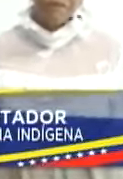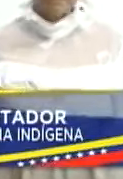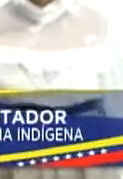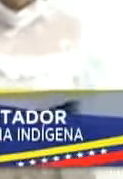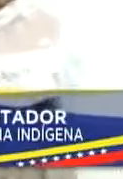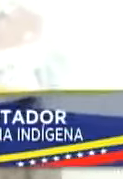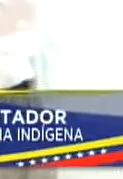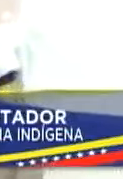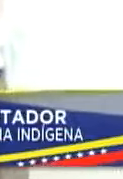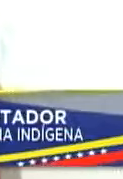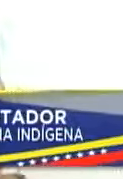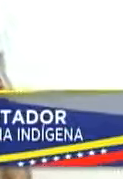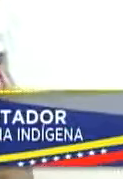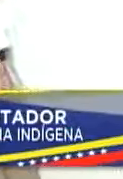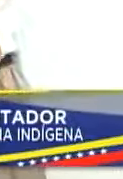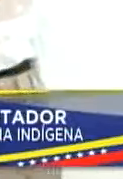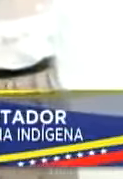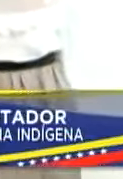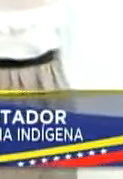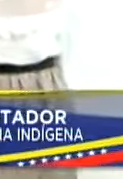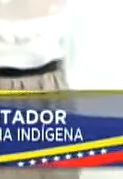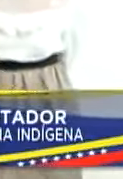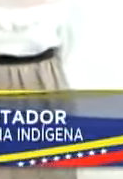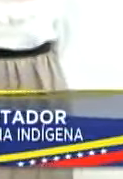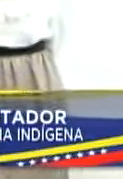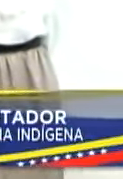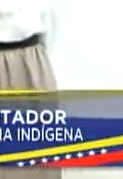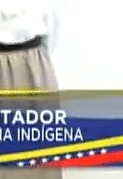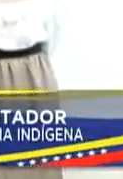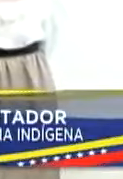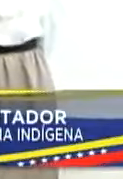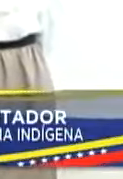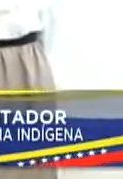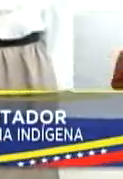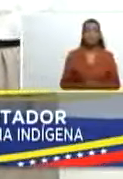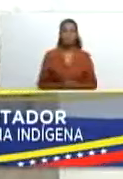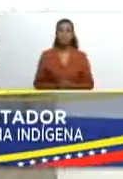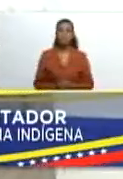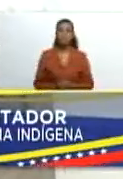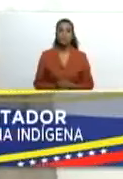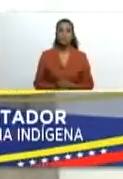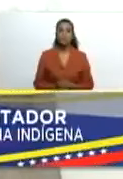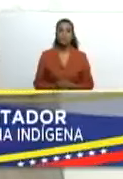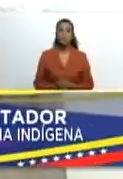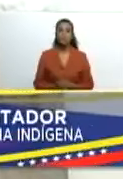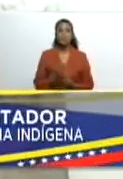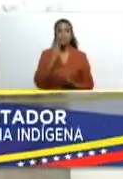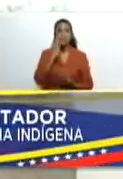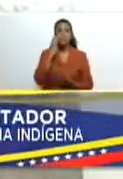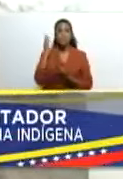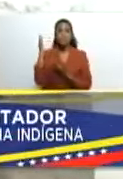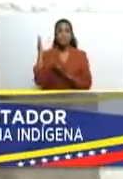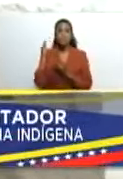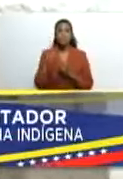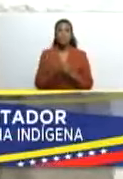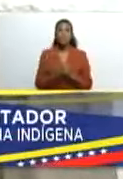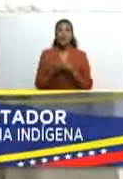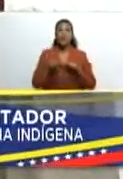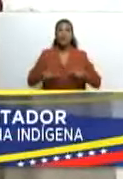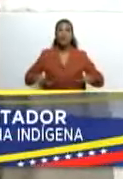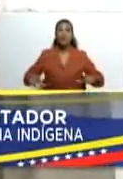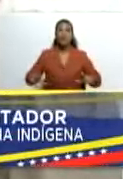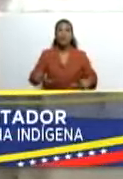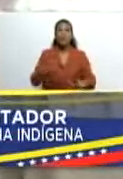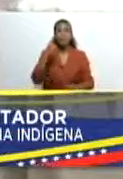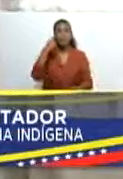la Resistencia Indígena y de la Descolonización de América Latina y el Caribe. Se hace un feedback